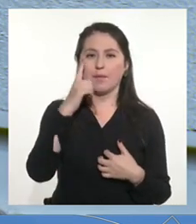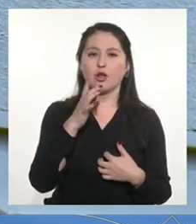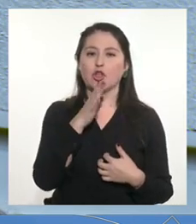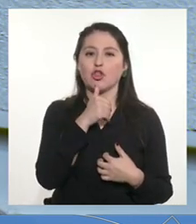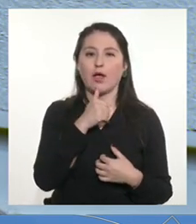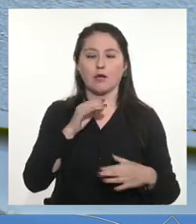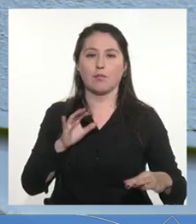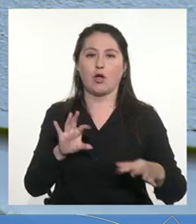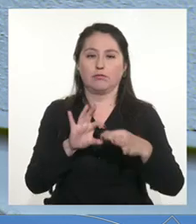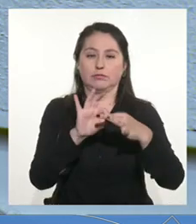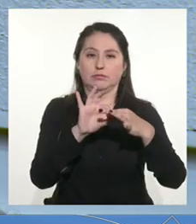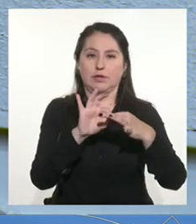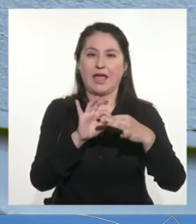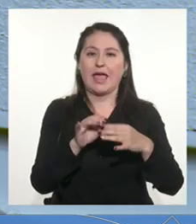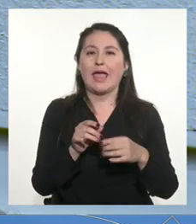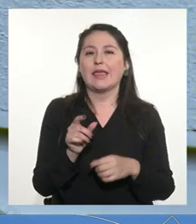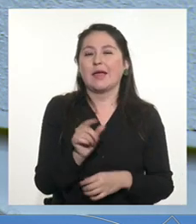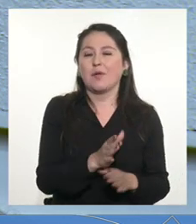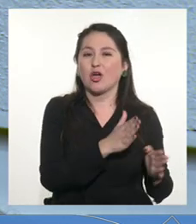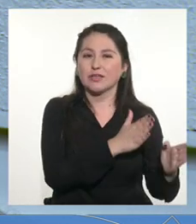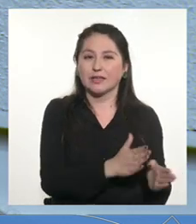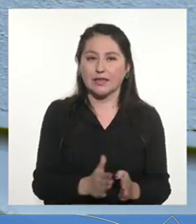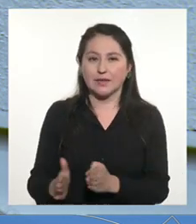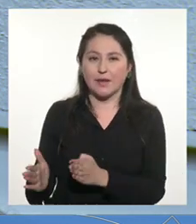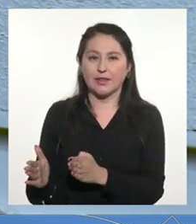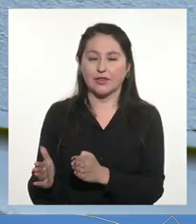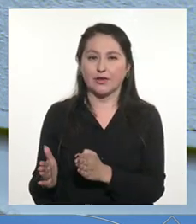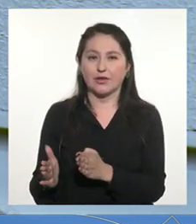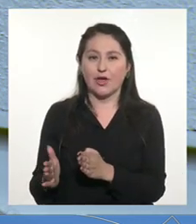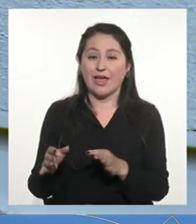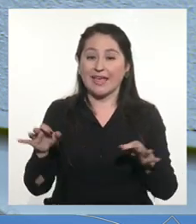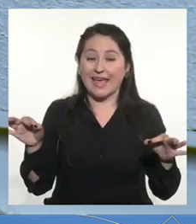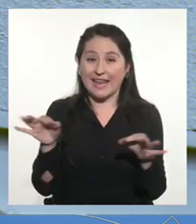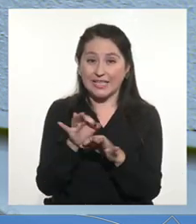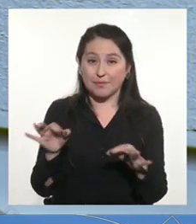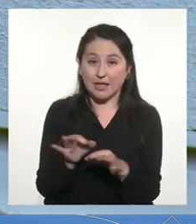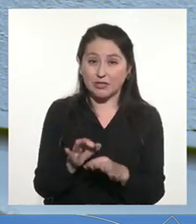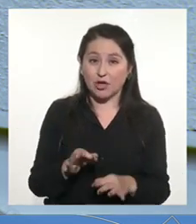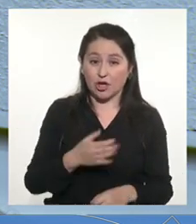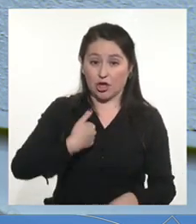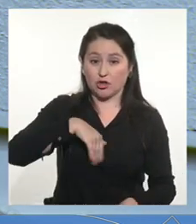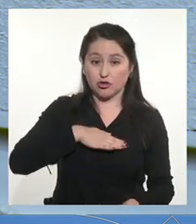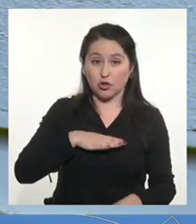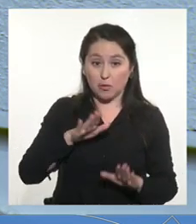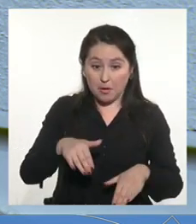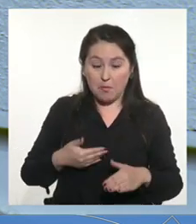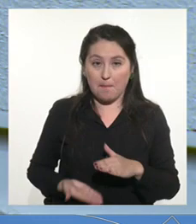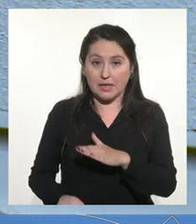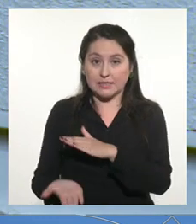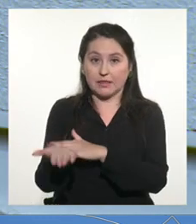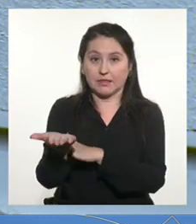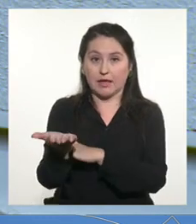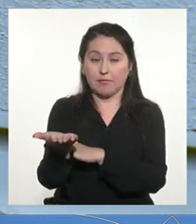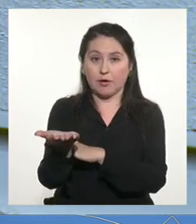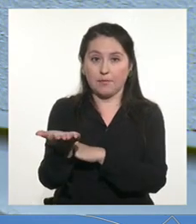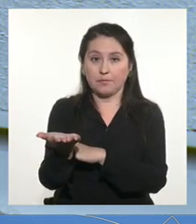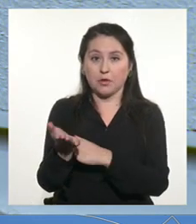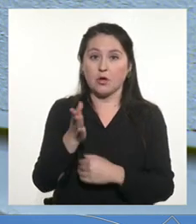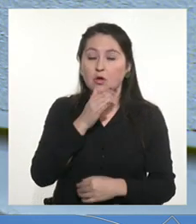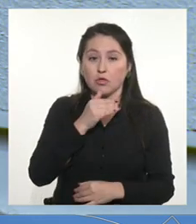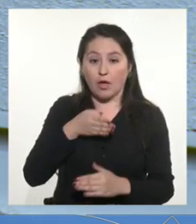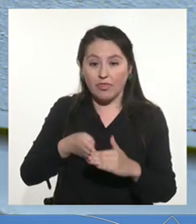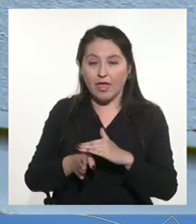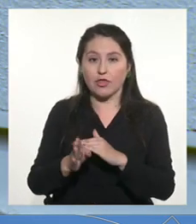esta tampoco sistematizado que ni siquiera las indicaciones que nosotros mismos presentamos están contenidas en la página web